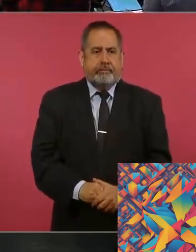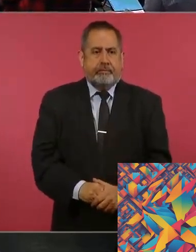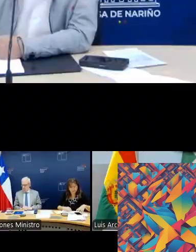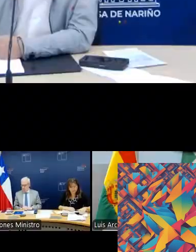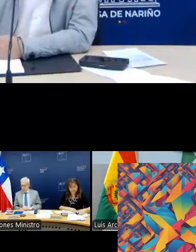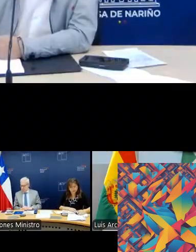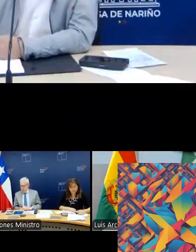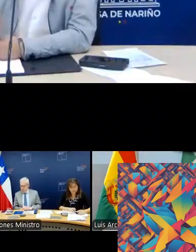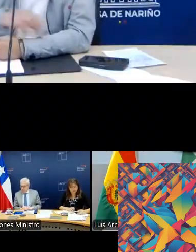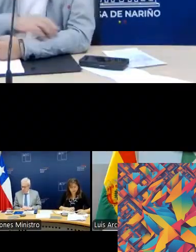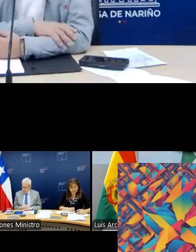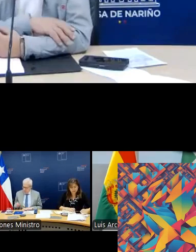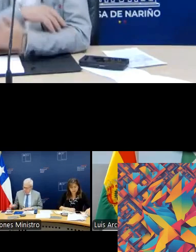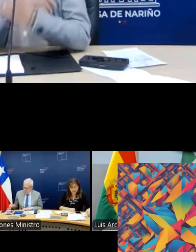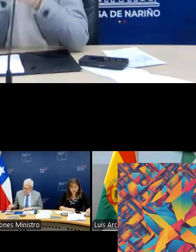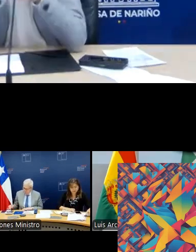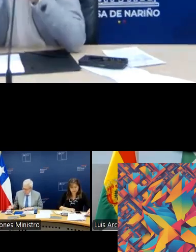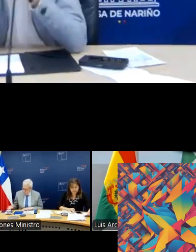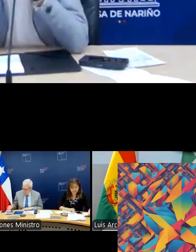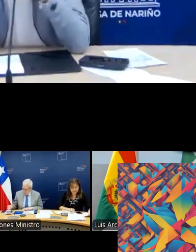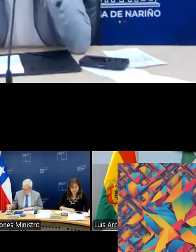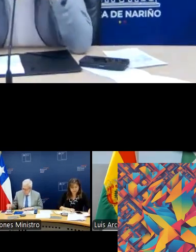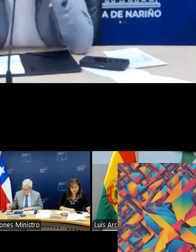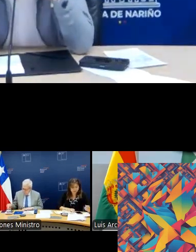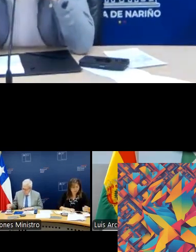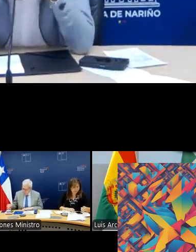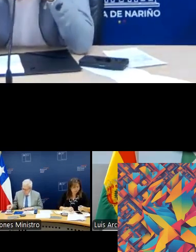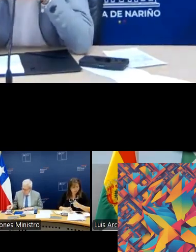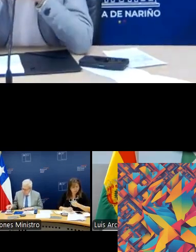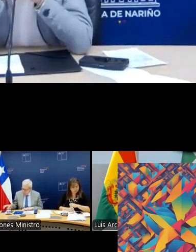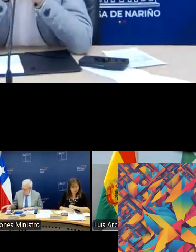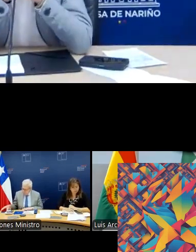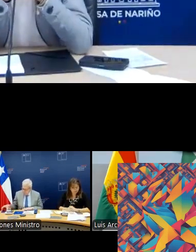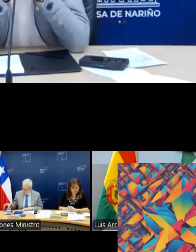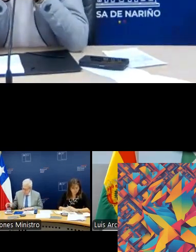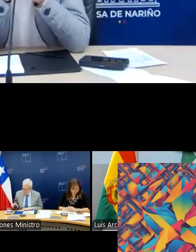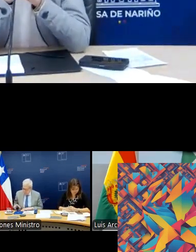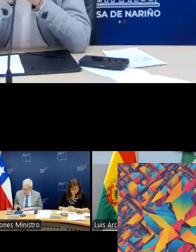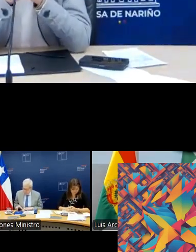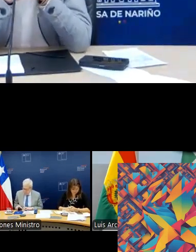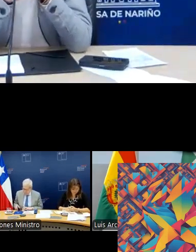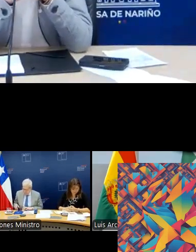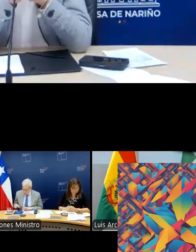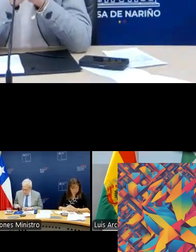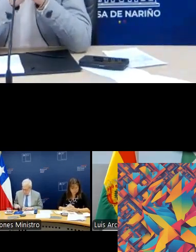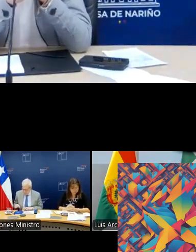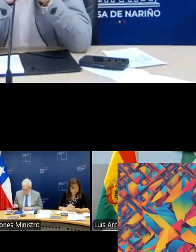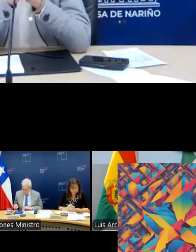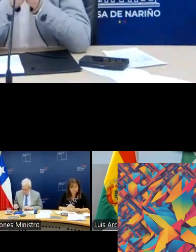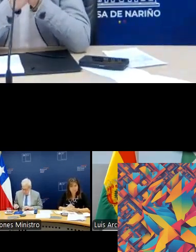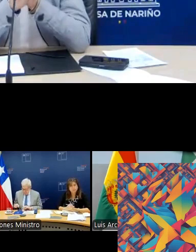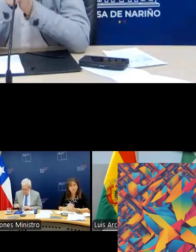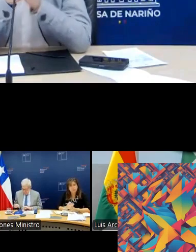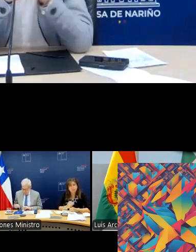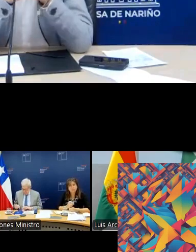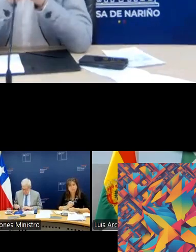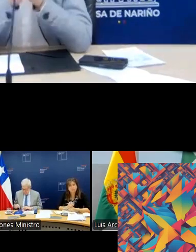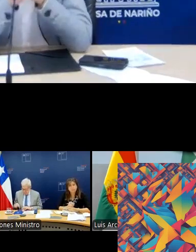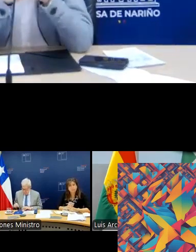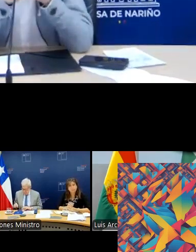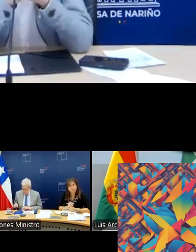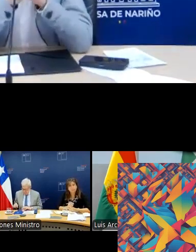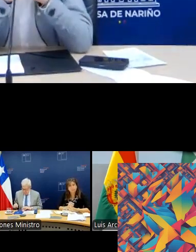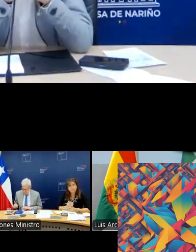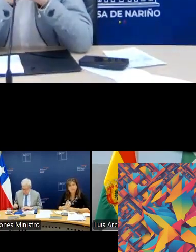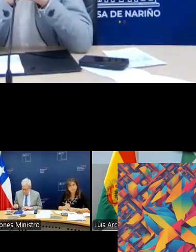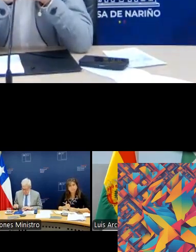sentido, México puede aprender de estos enfoques para seguir construyendo un país más justo, donde la violencia sea enfrentada no con más violencia,